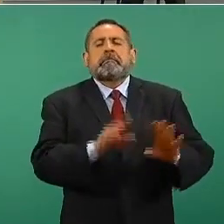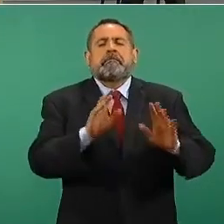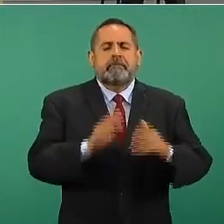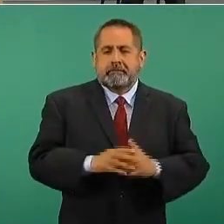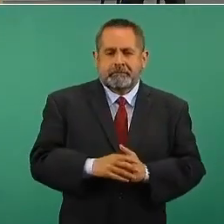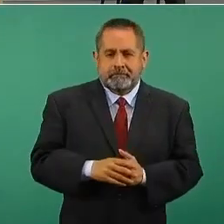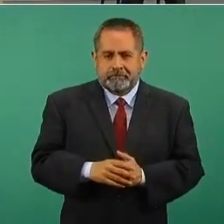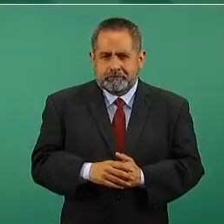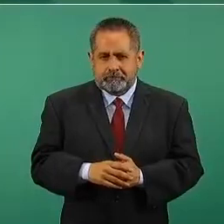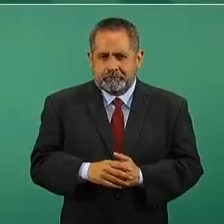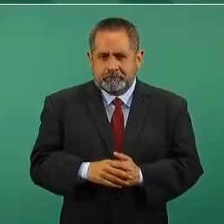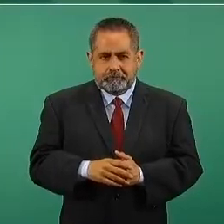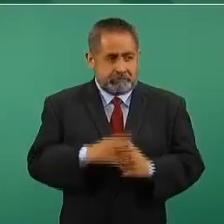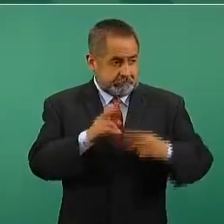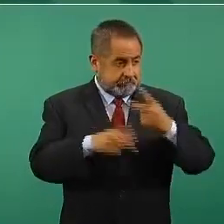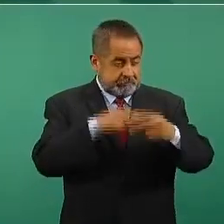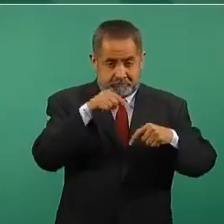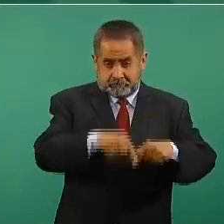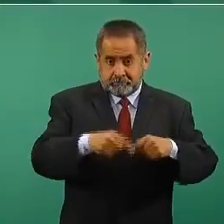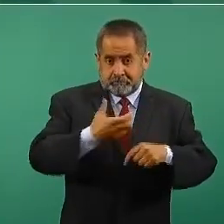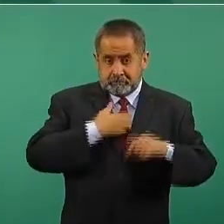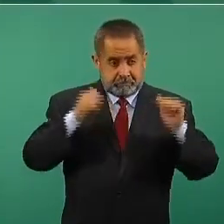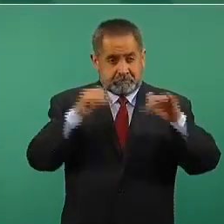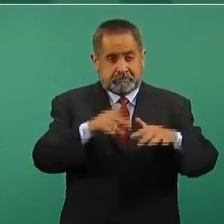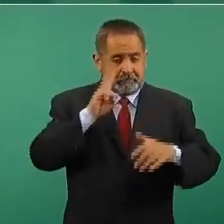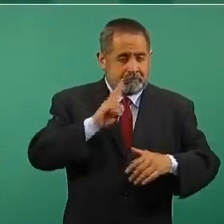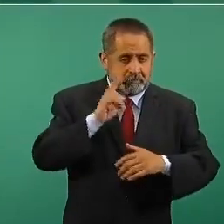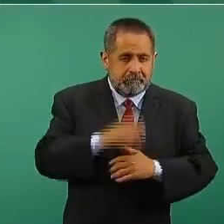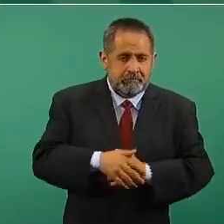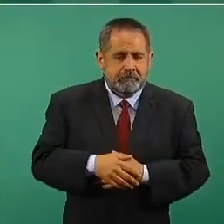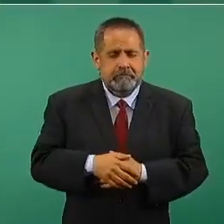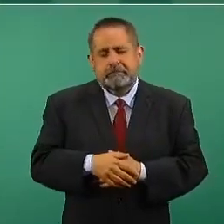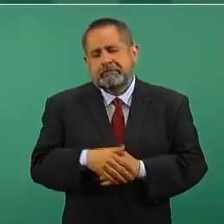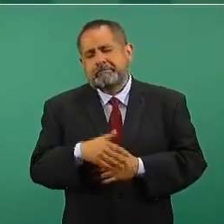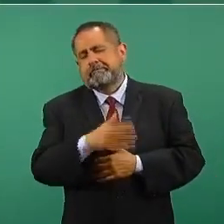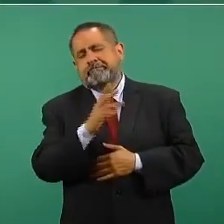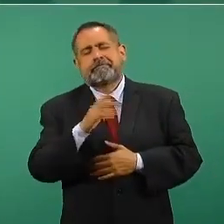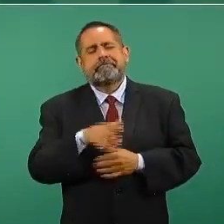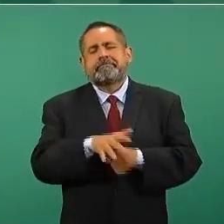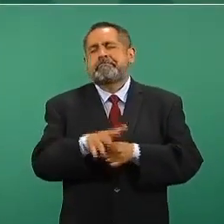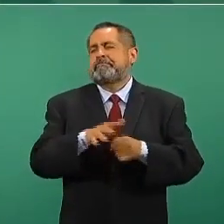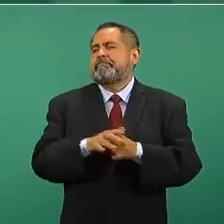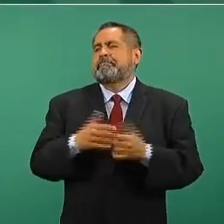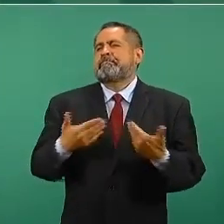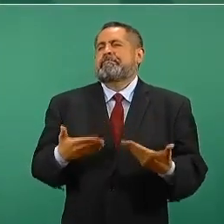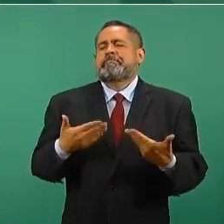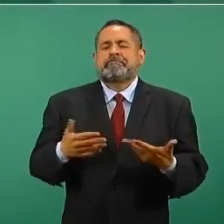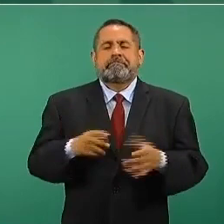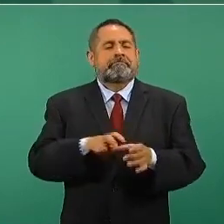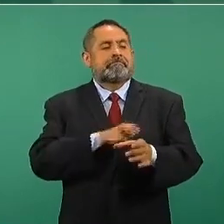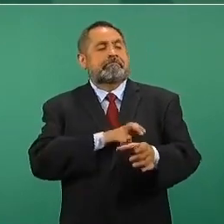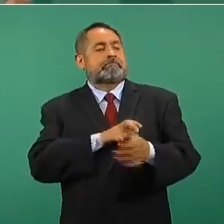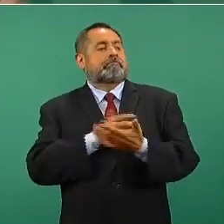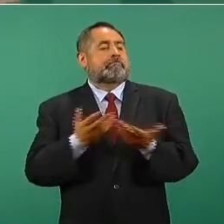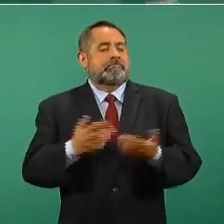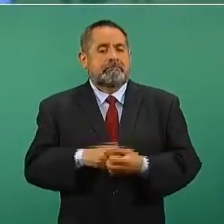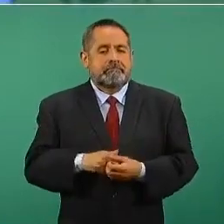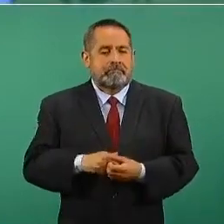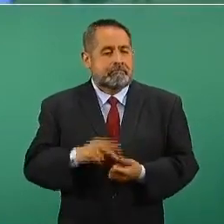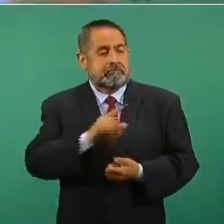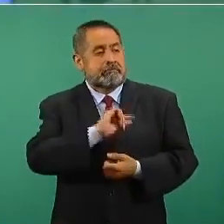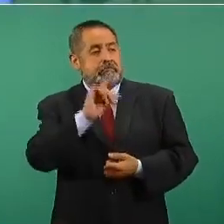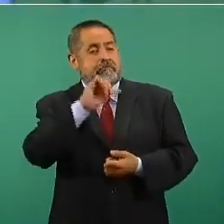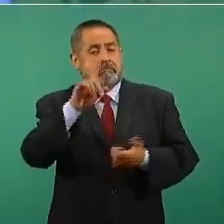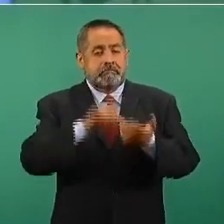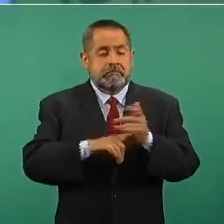no significa estar aquí en el Zócalo. Es muy cómodo como son